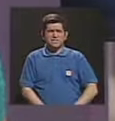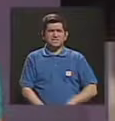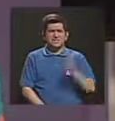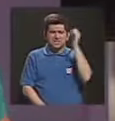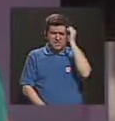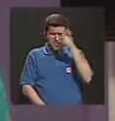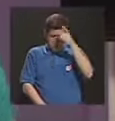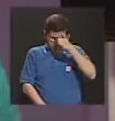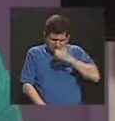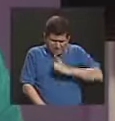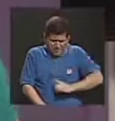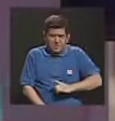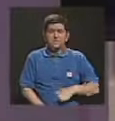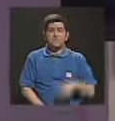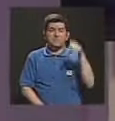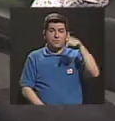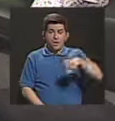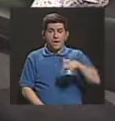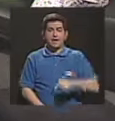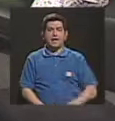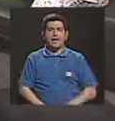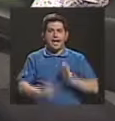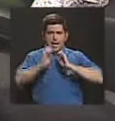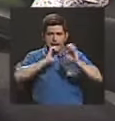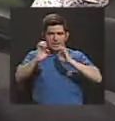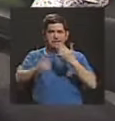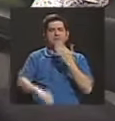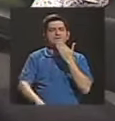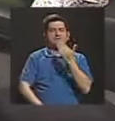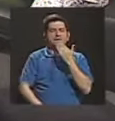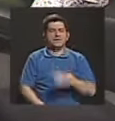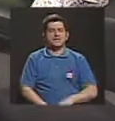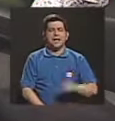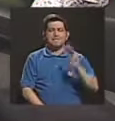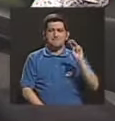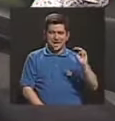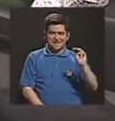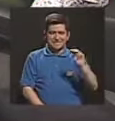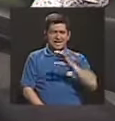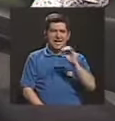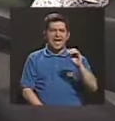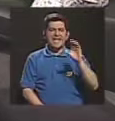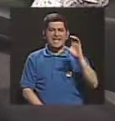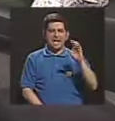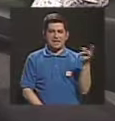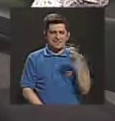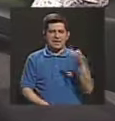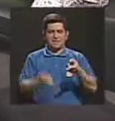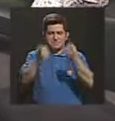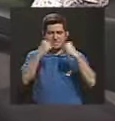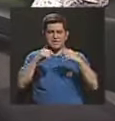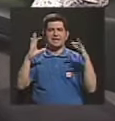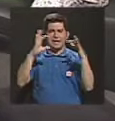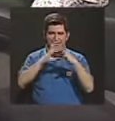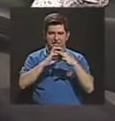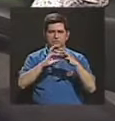depresivo? Bueno, para eso estamos ahorita en entrevista y gracias a doña Marcela y a doña Carmen por estar con